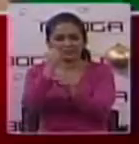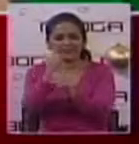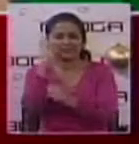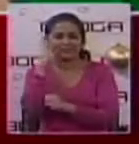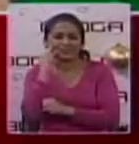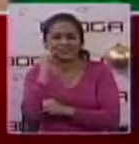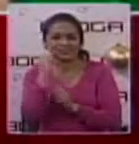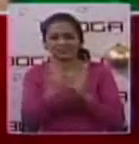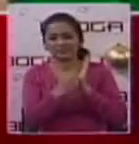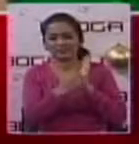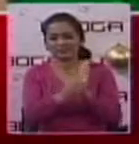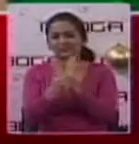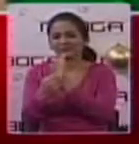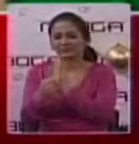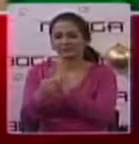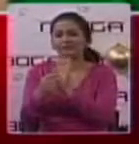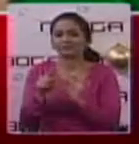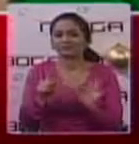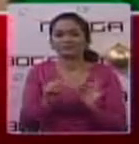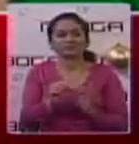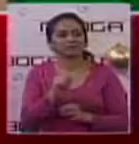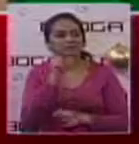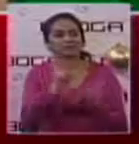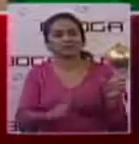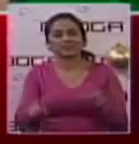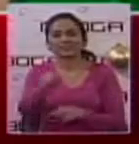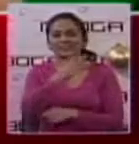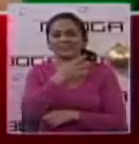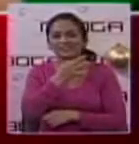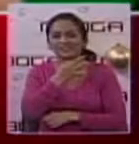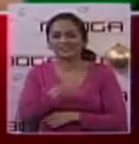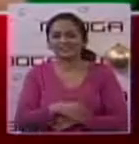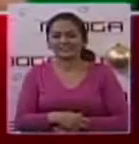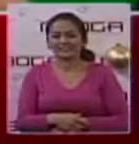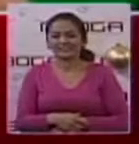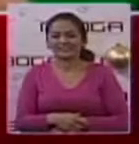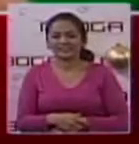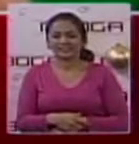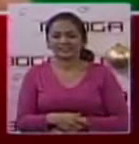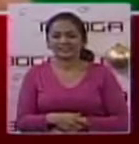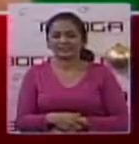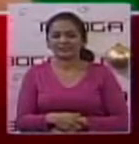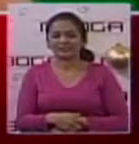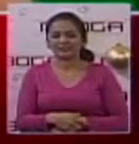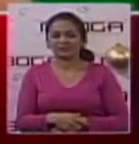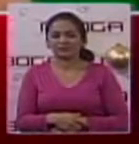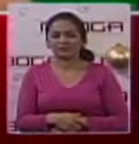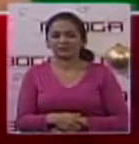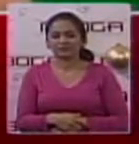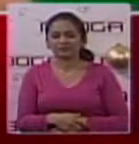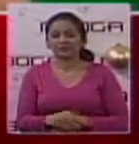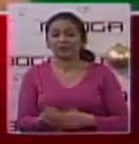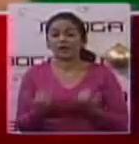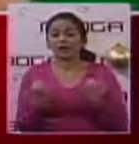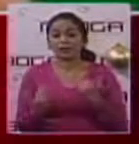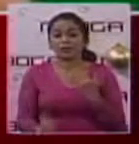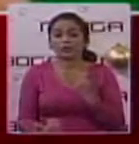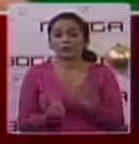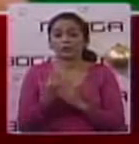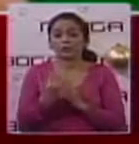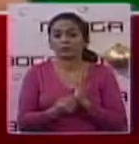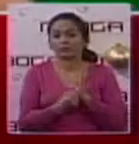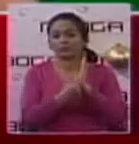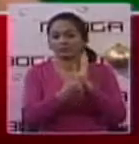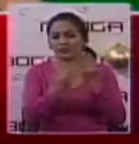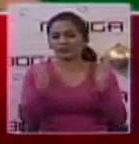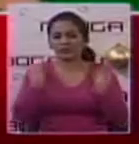colecciones lo cual ha sido bastante bueno para jóvenes talentos como yo realmente voy a presentar una colección que habla sobre la identidad y quise ahondar